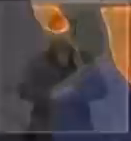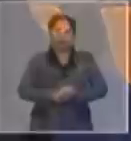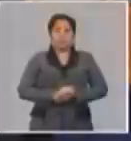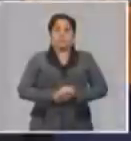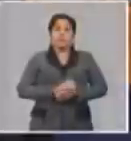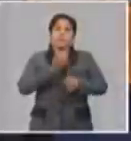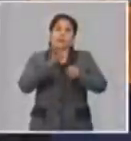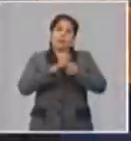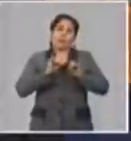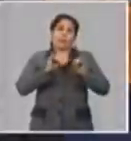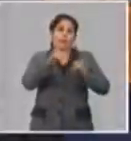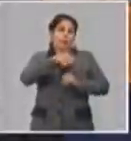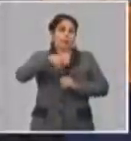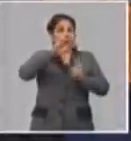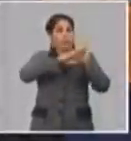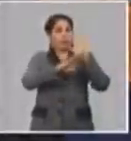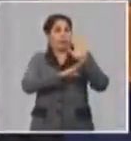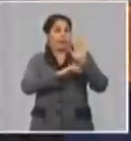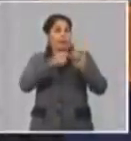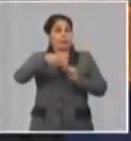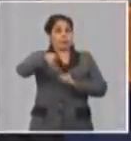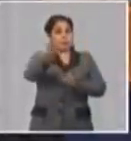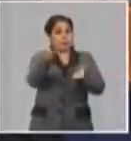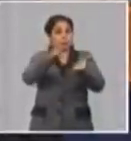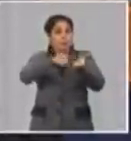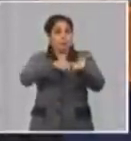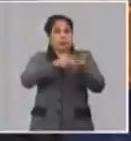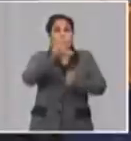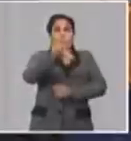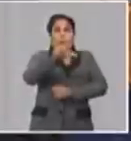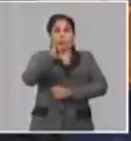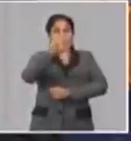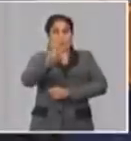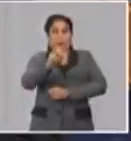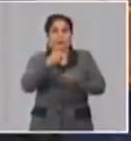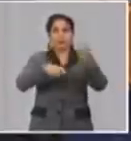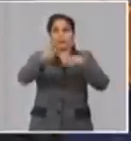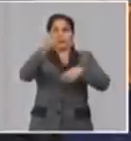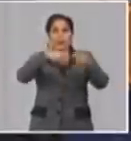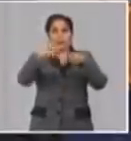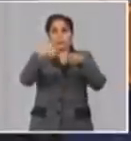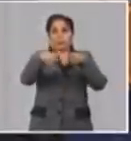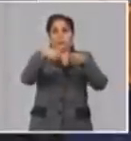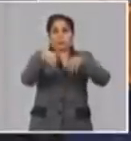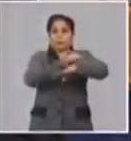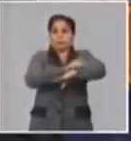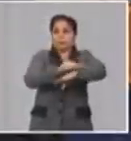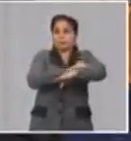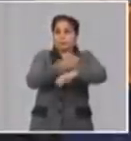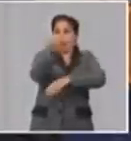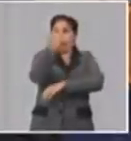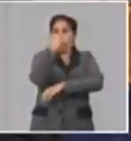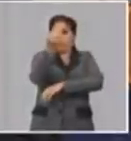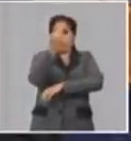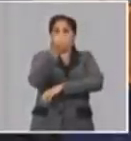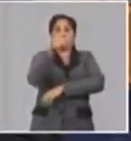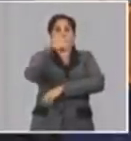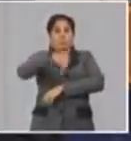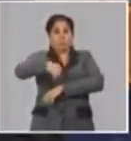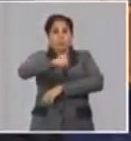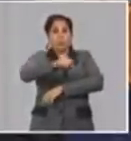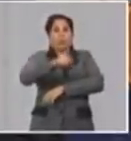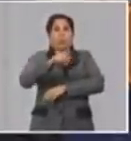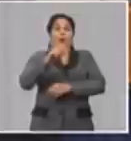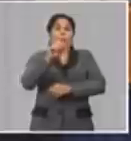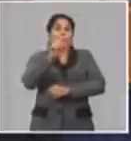Bueno, como se ha informado, una de las medidas de pronta implementación es a partir del lunes 20 la venta de productos de aseo y alimentos de gama media y alta en